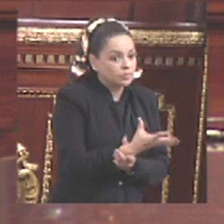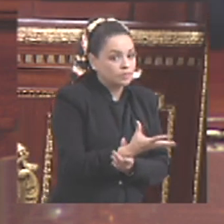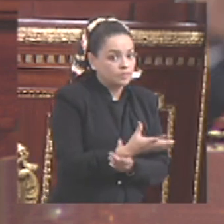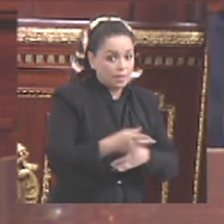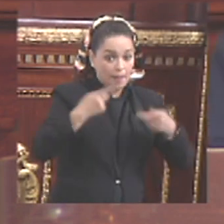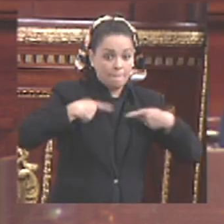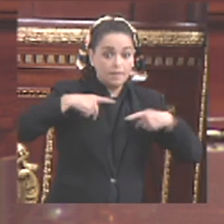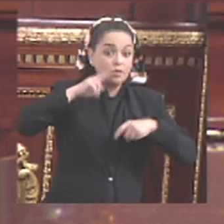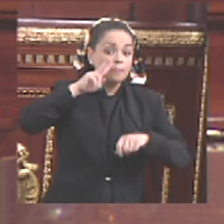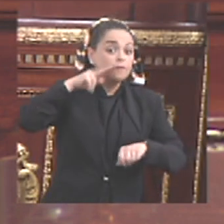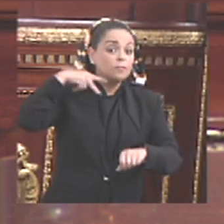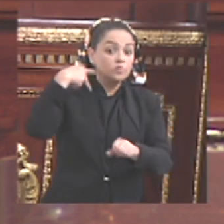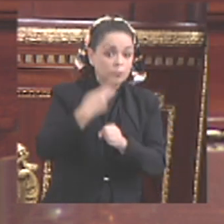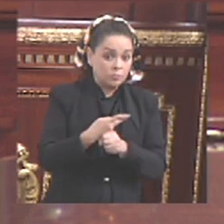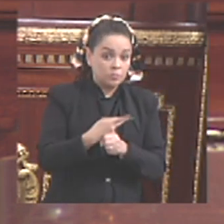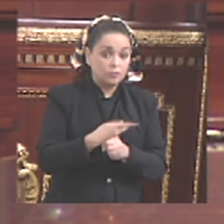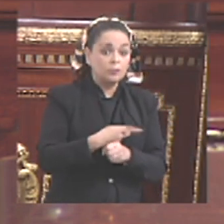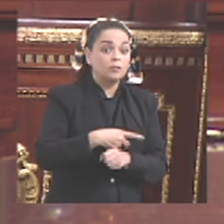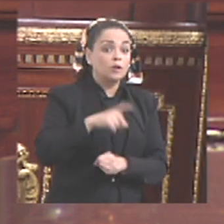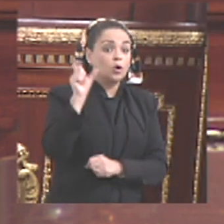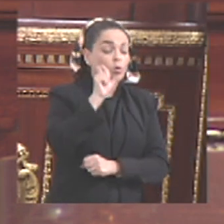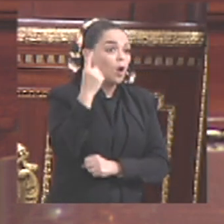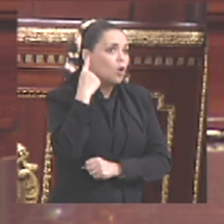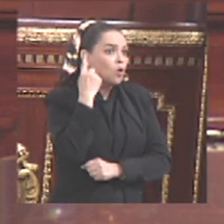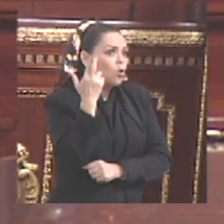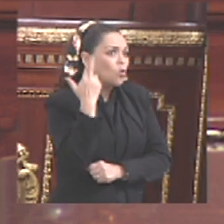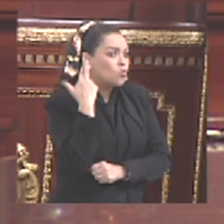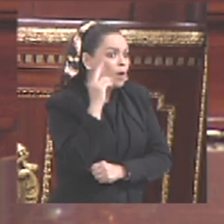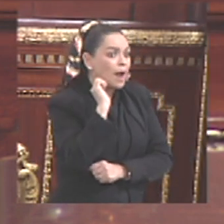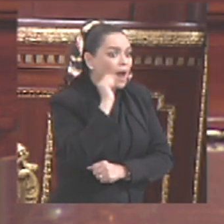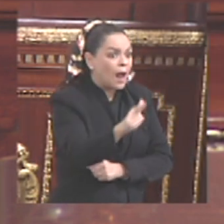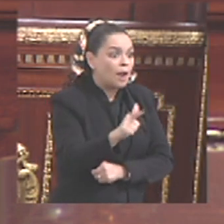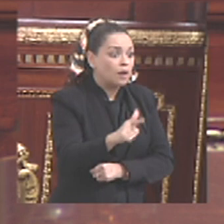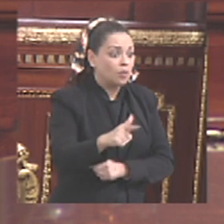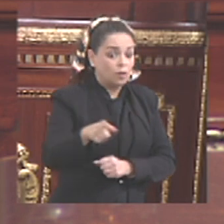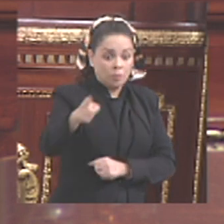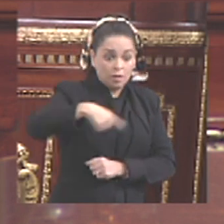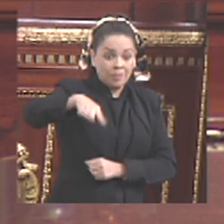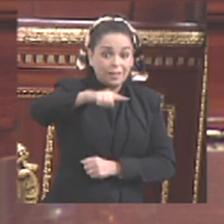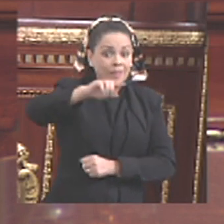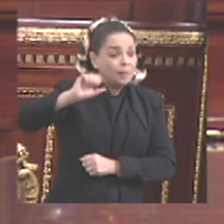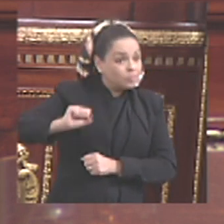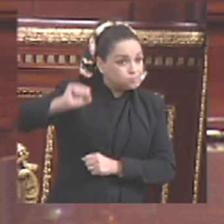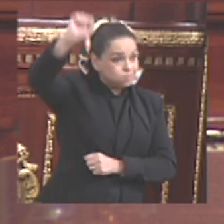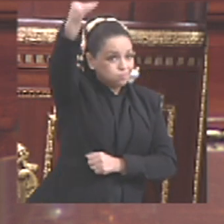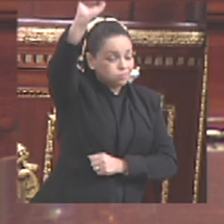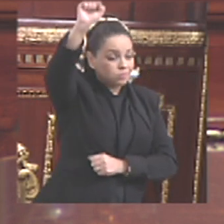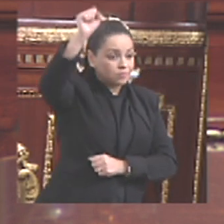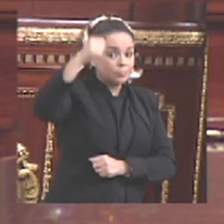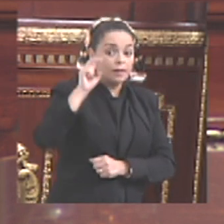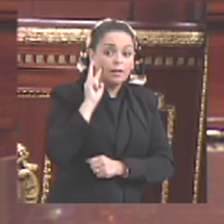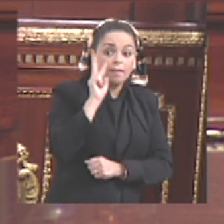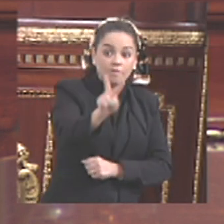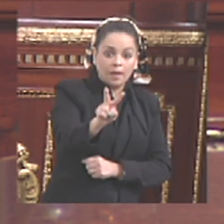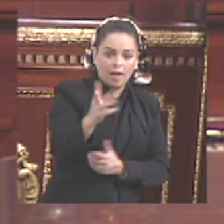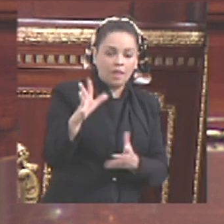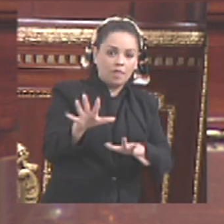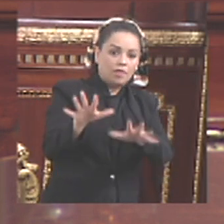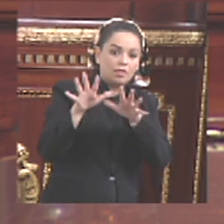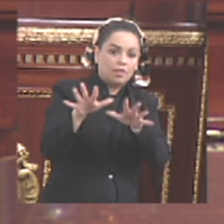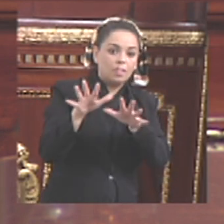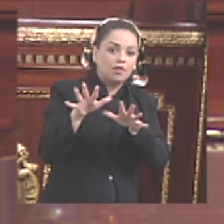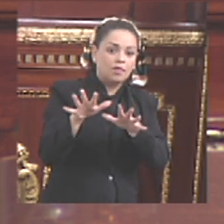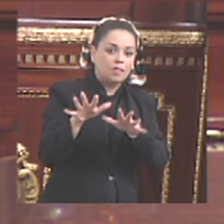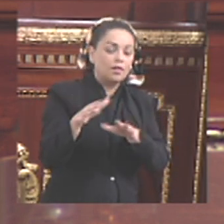mano cuando escuchaban un ruido que podría percibirse como alguien que